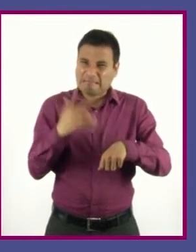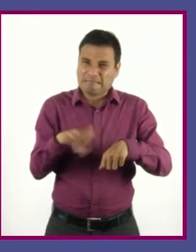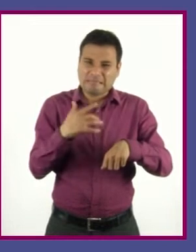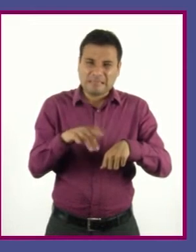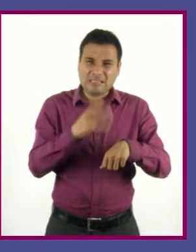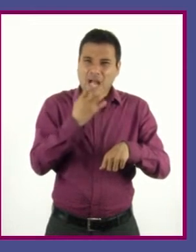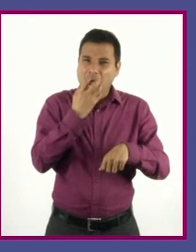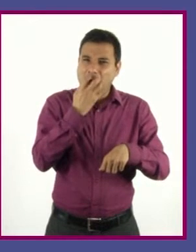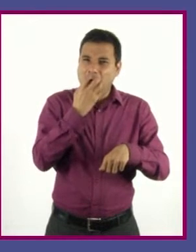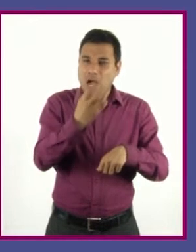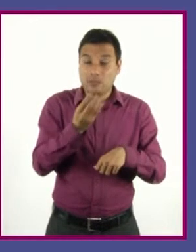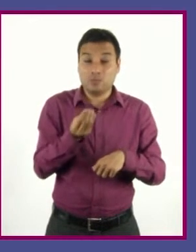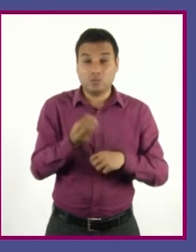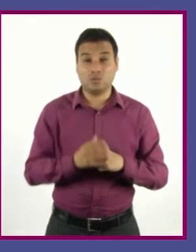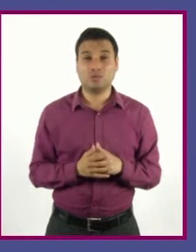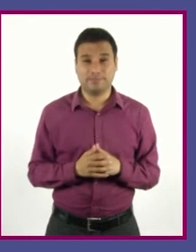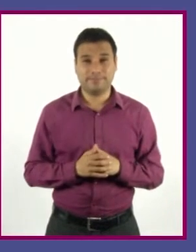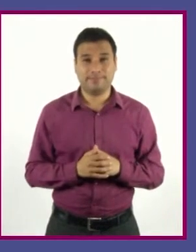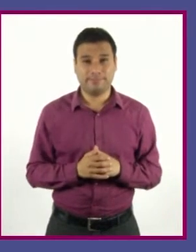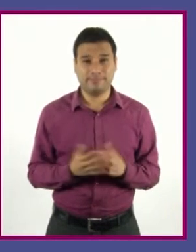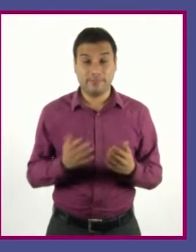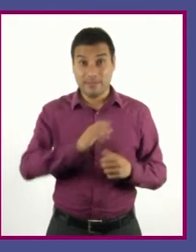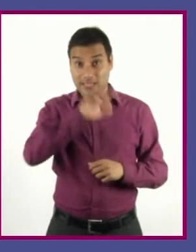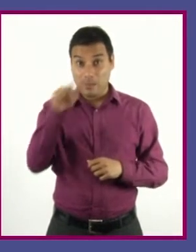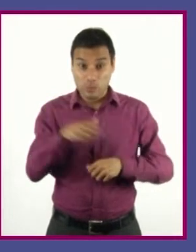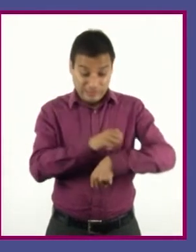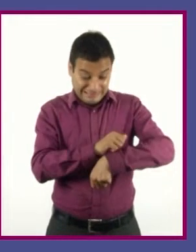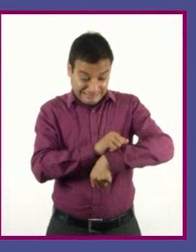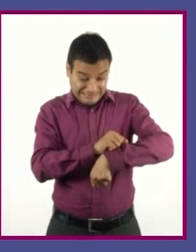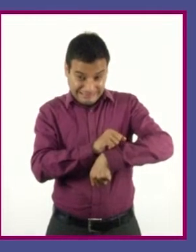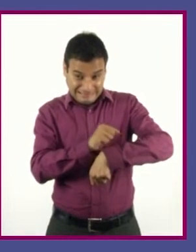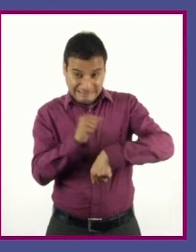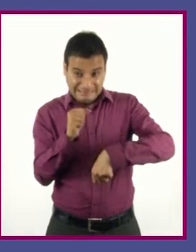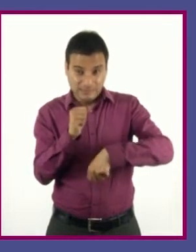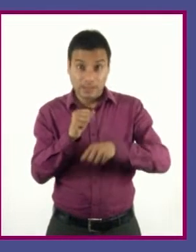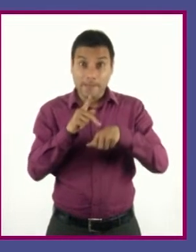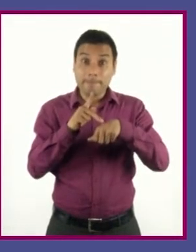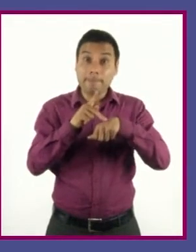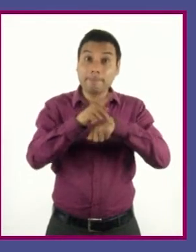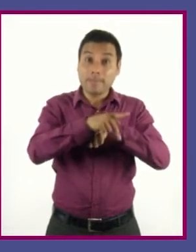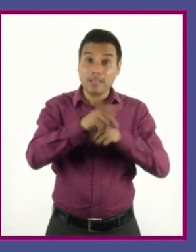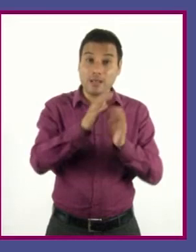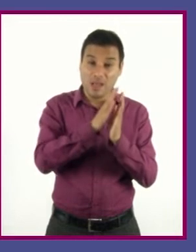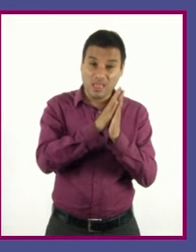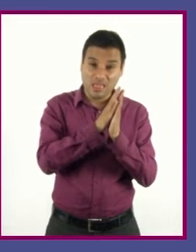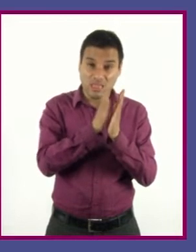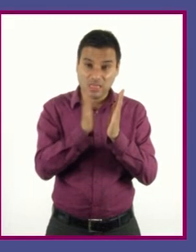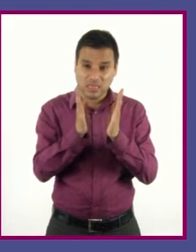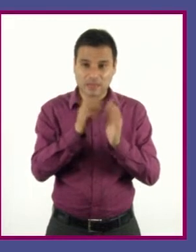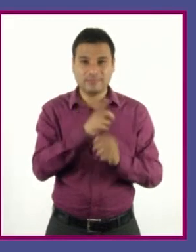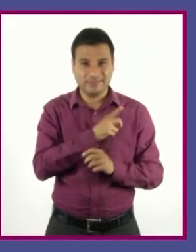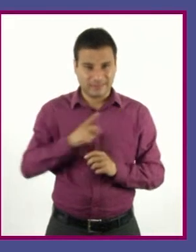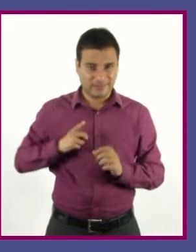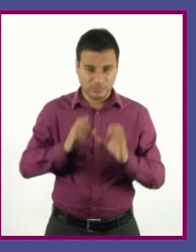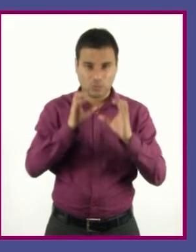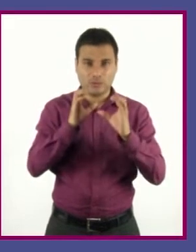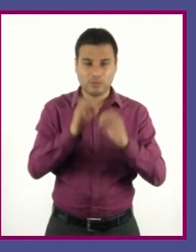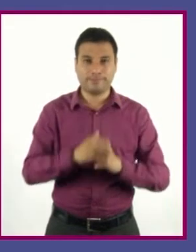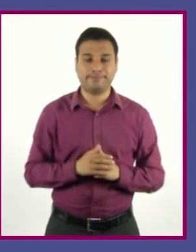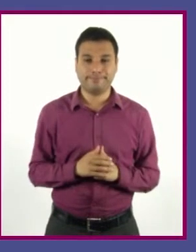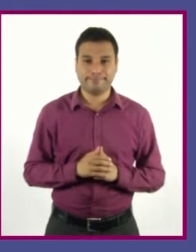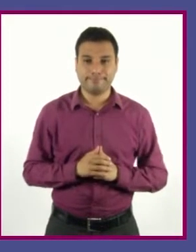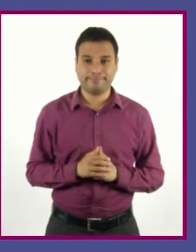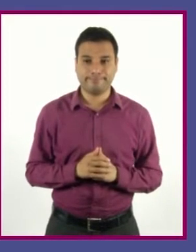del caramelo. Y al quitártelo, pues sale con todo y piel. Hay que tener mucho cuidado.